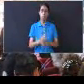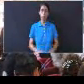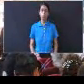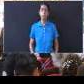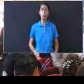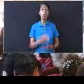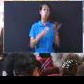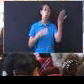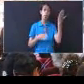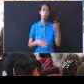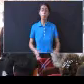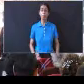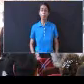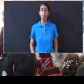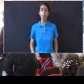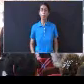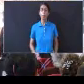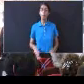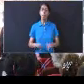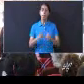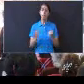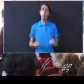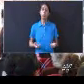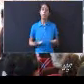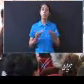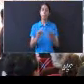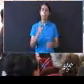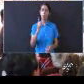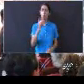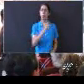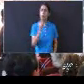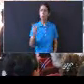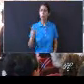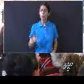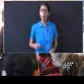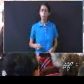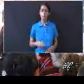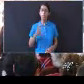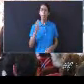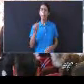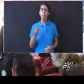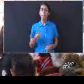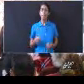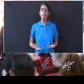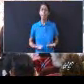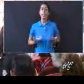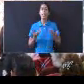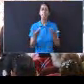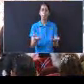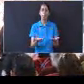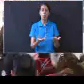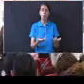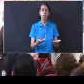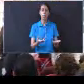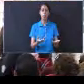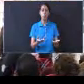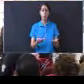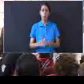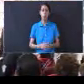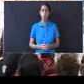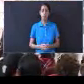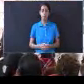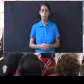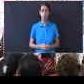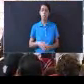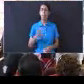Se fue. Entonces da una orden que se llama restitución. Pero mire cómo es eso. Dice,